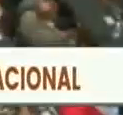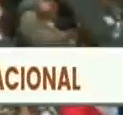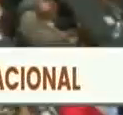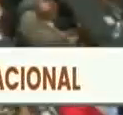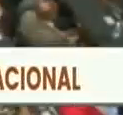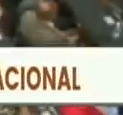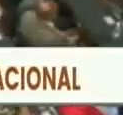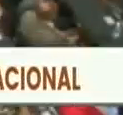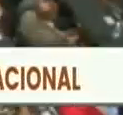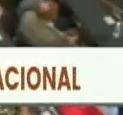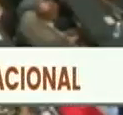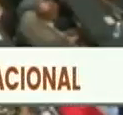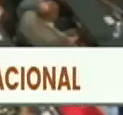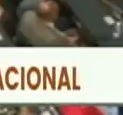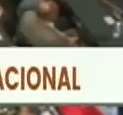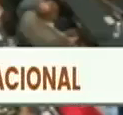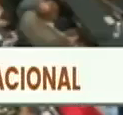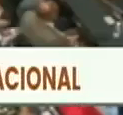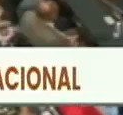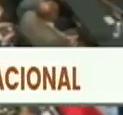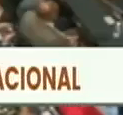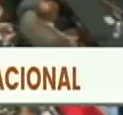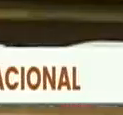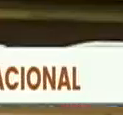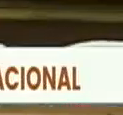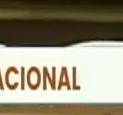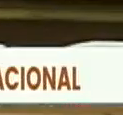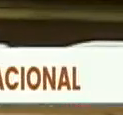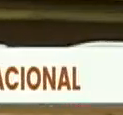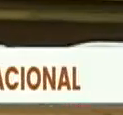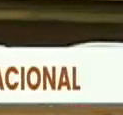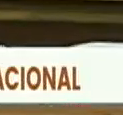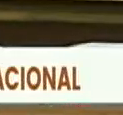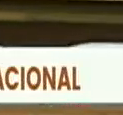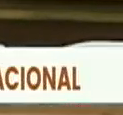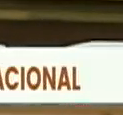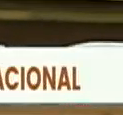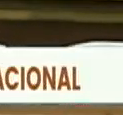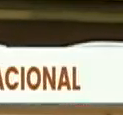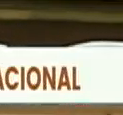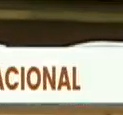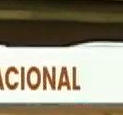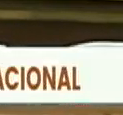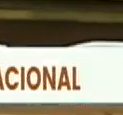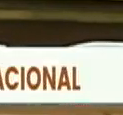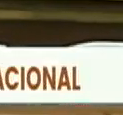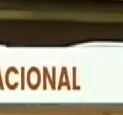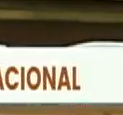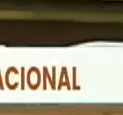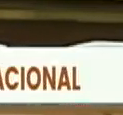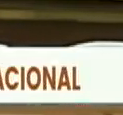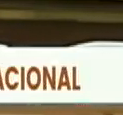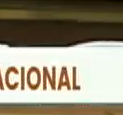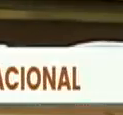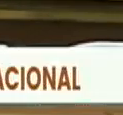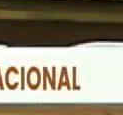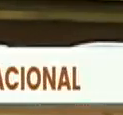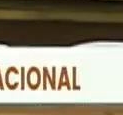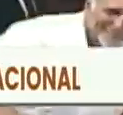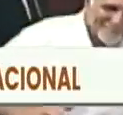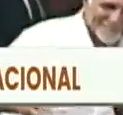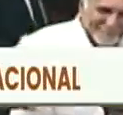movimiento. Antes de dar lectura, se retiran del hemiciclo de sesiones los familiares,